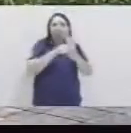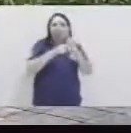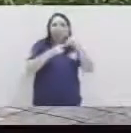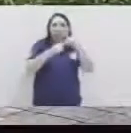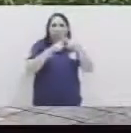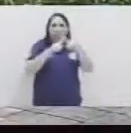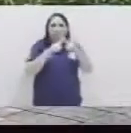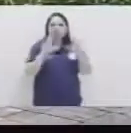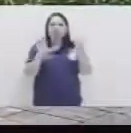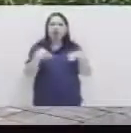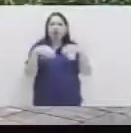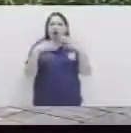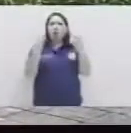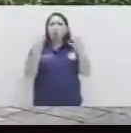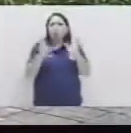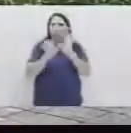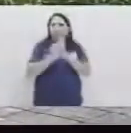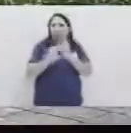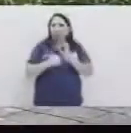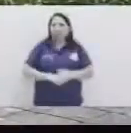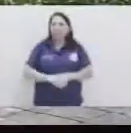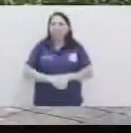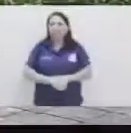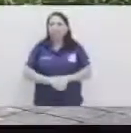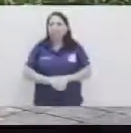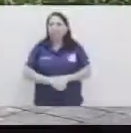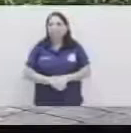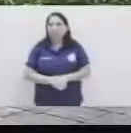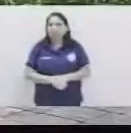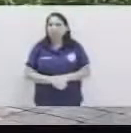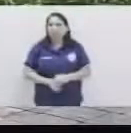ver cuál cae.